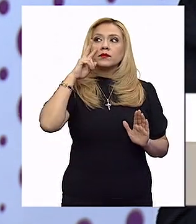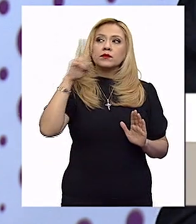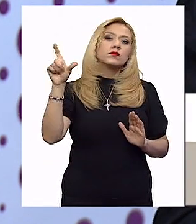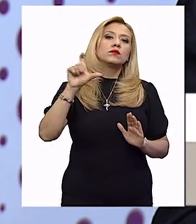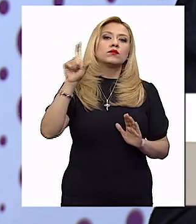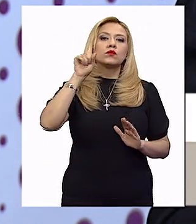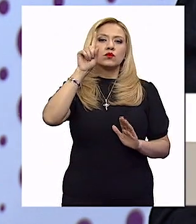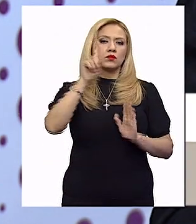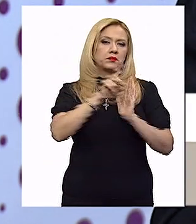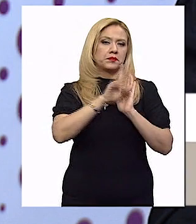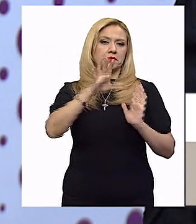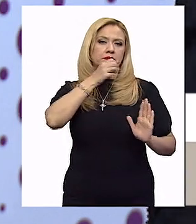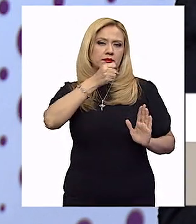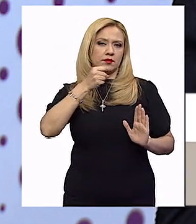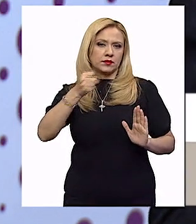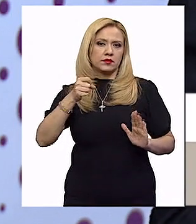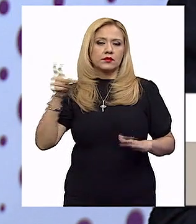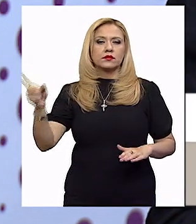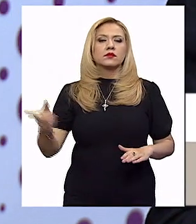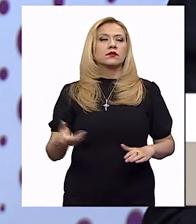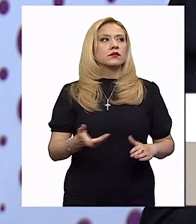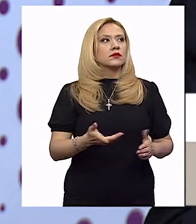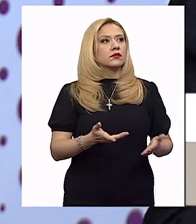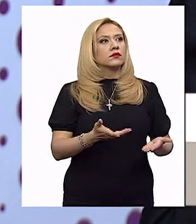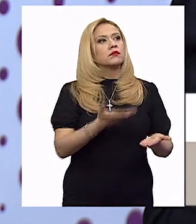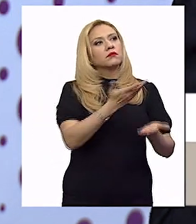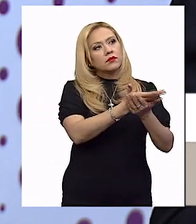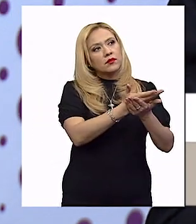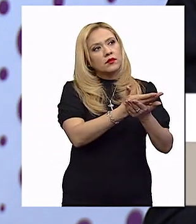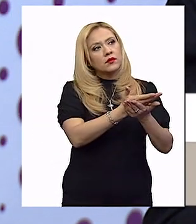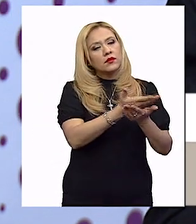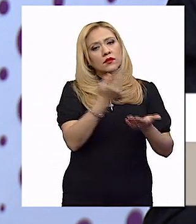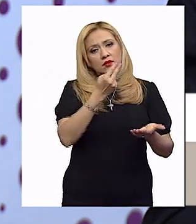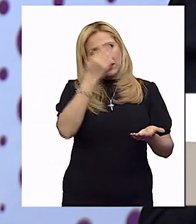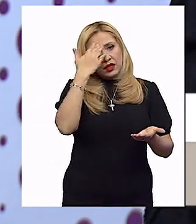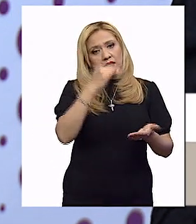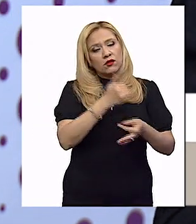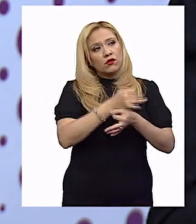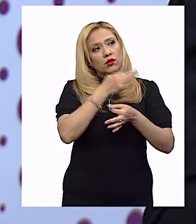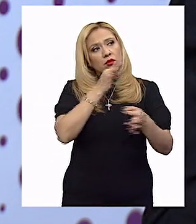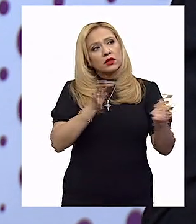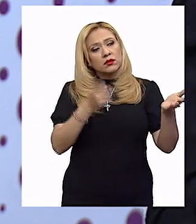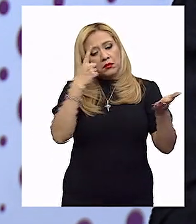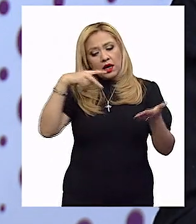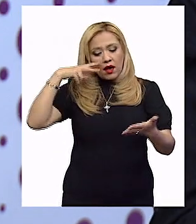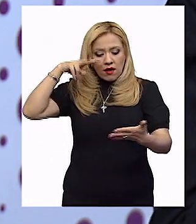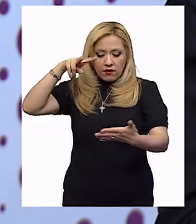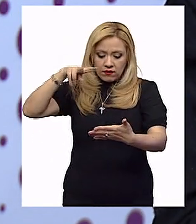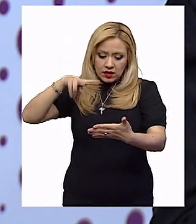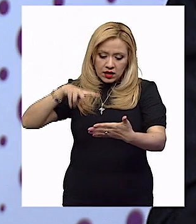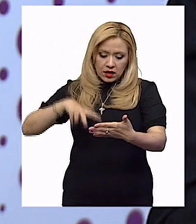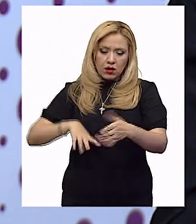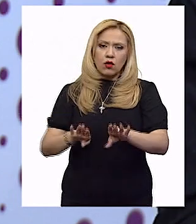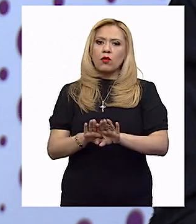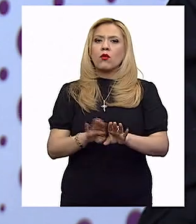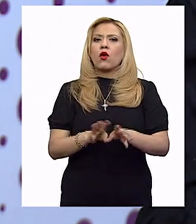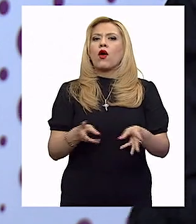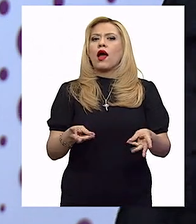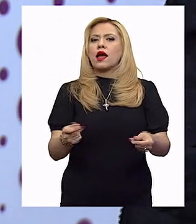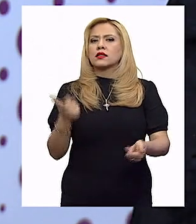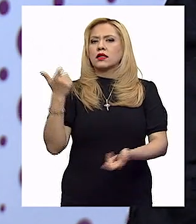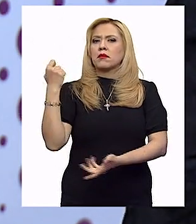un periodista que solicita información, ¿no? Para ver cómo se gasta cierto